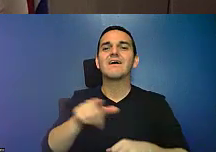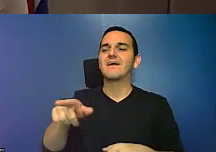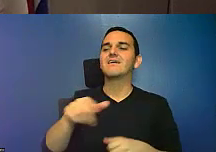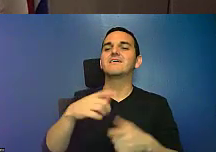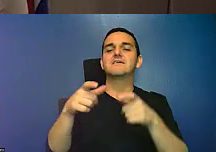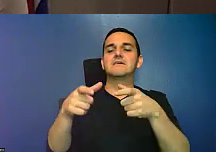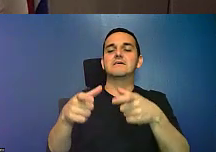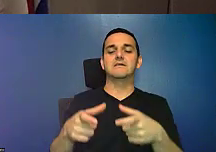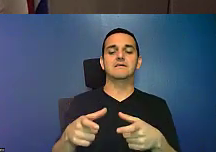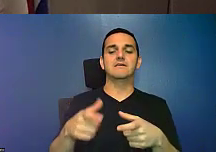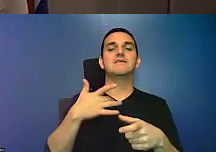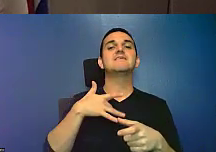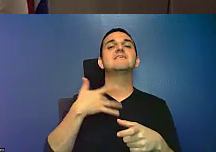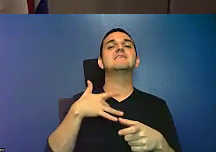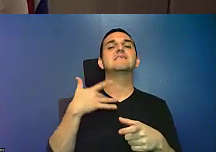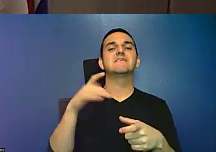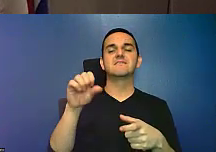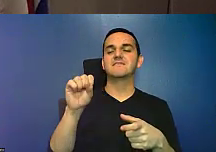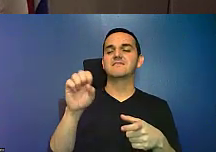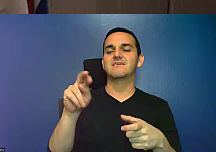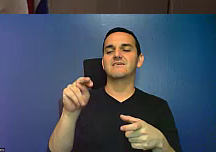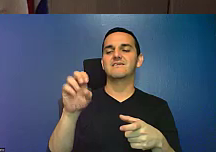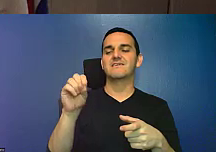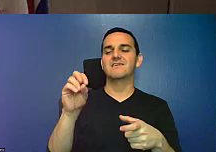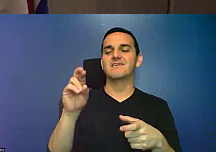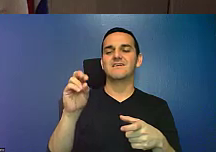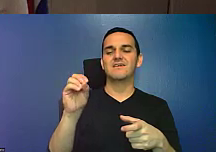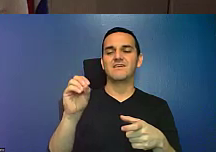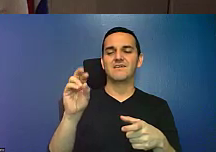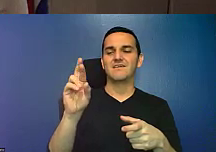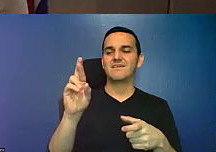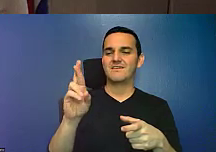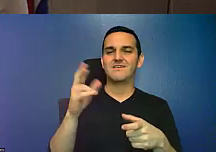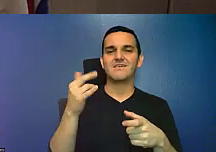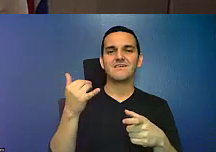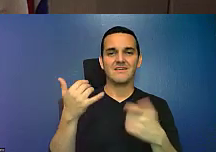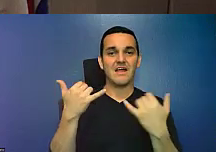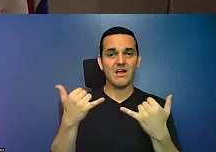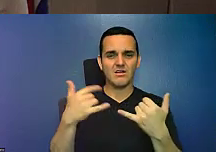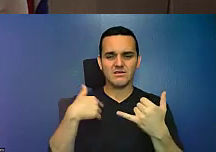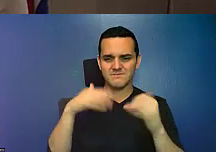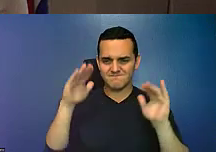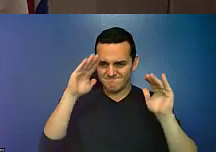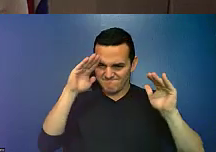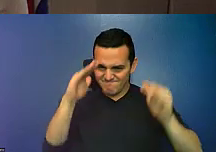Ahora, estamos ya trabajando con el sensor, más adelante eventualmente